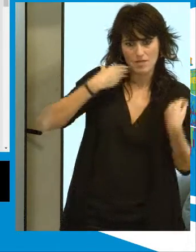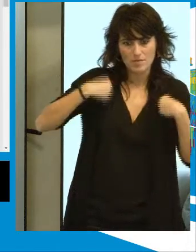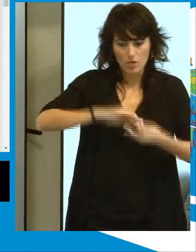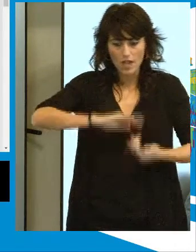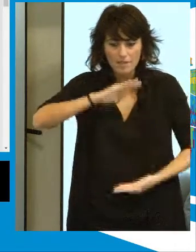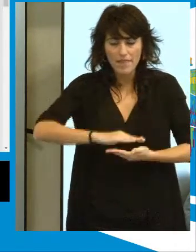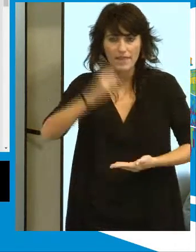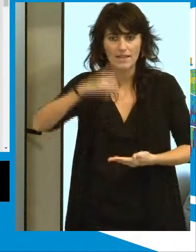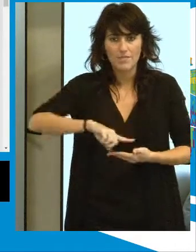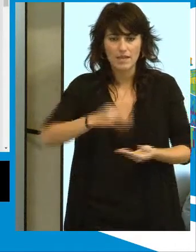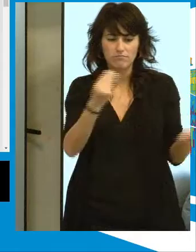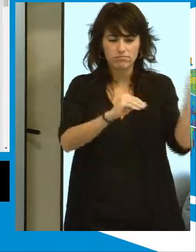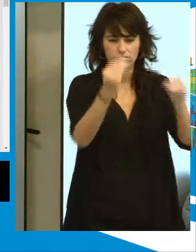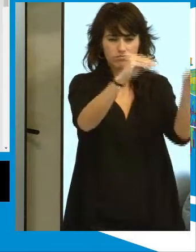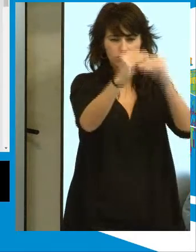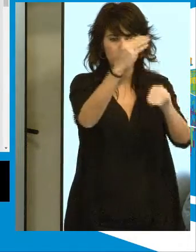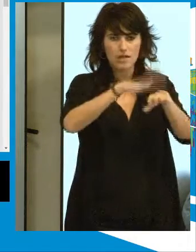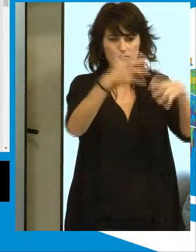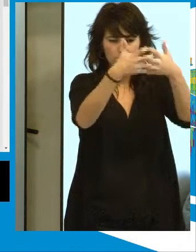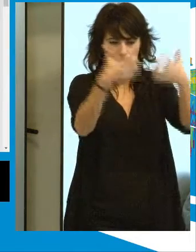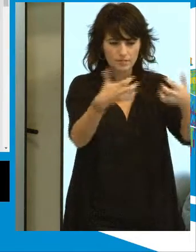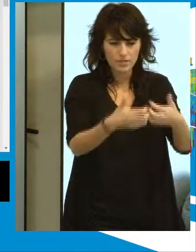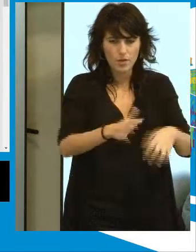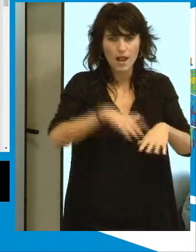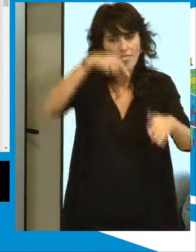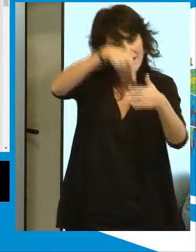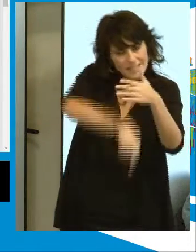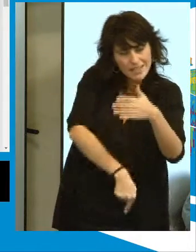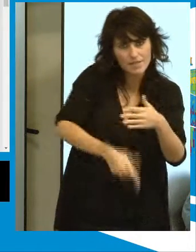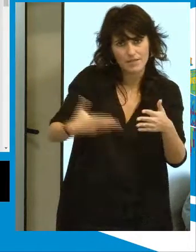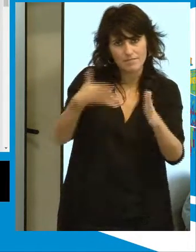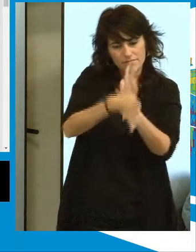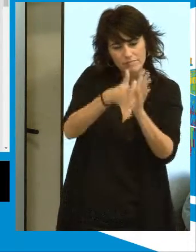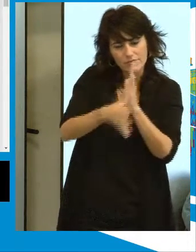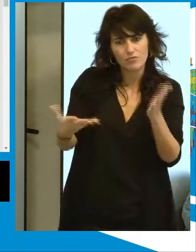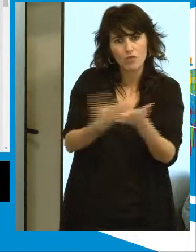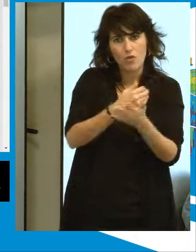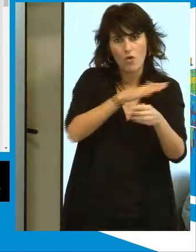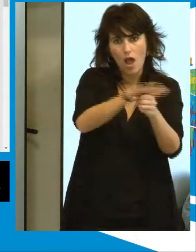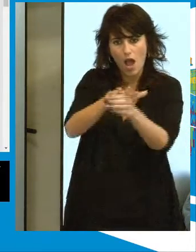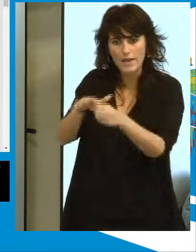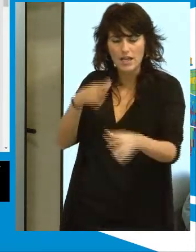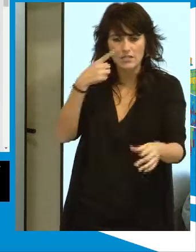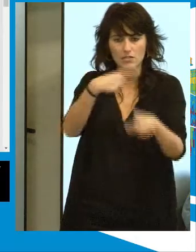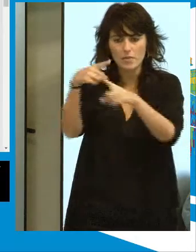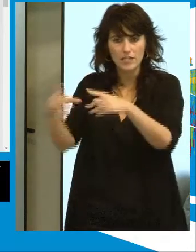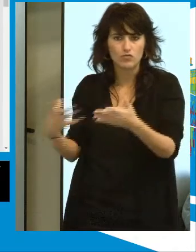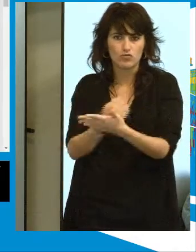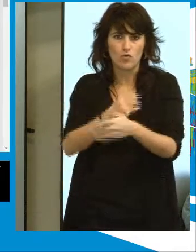añadir esa capa semántica para describir bien todas las áreas, todos los objetos y que se pueda luego interactuar con una ayuda